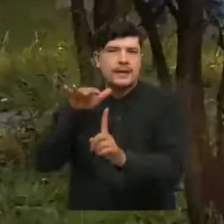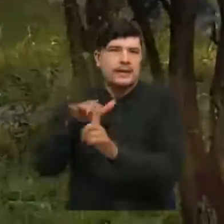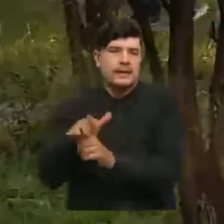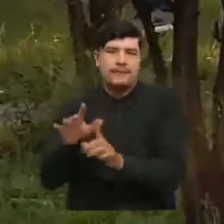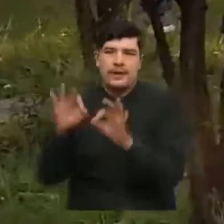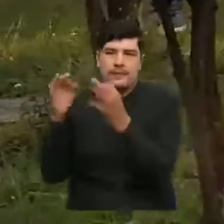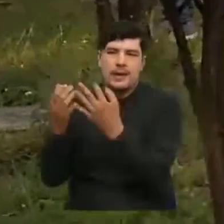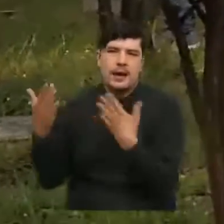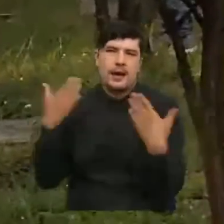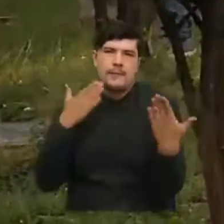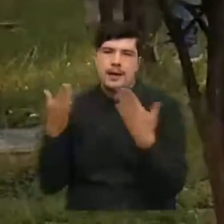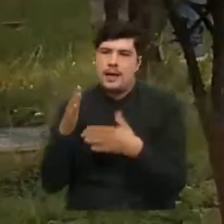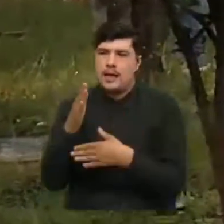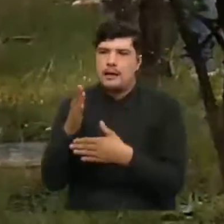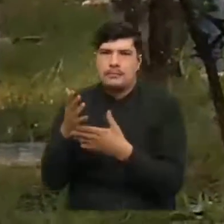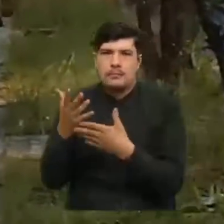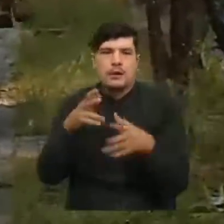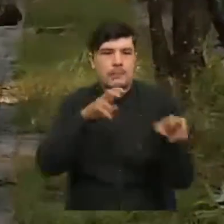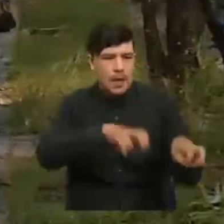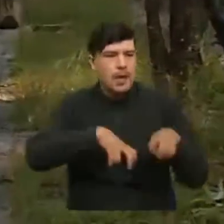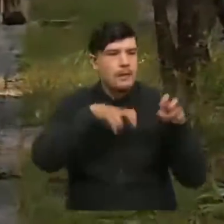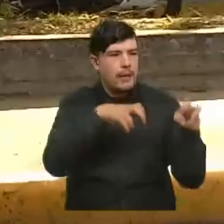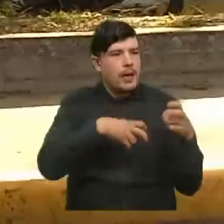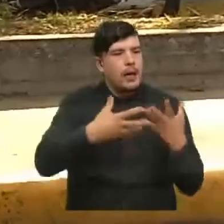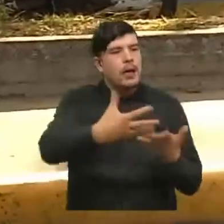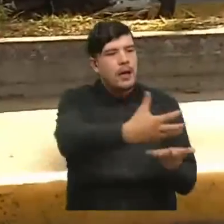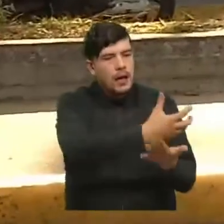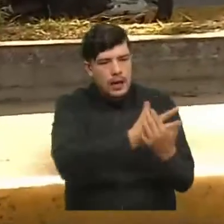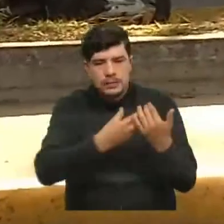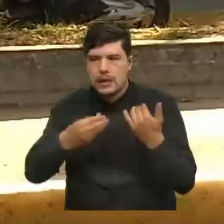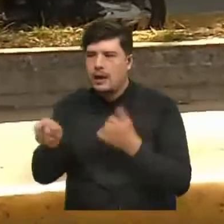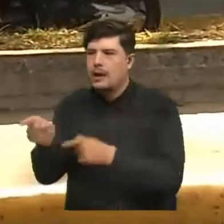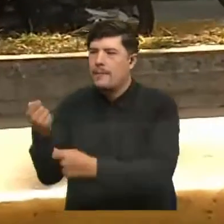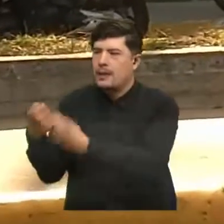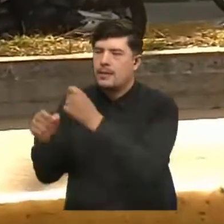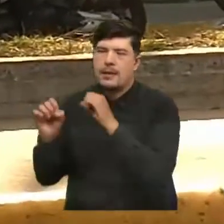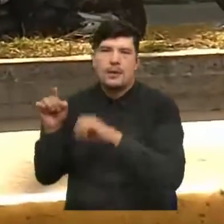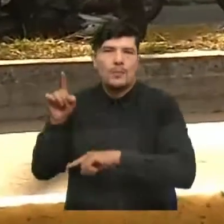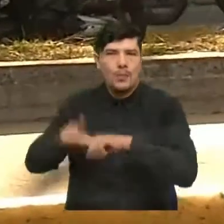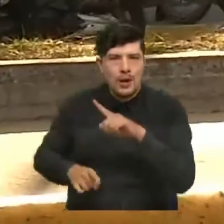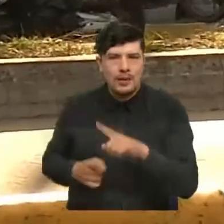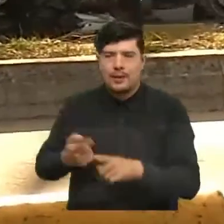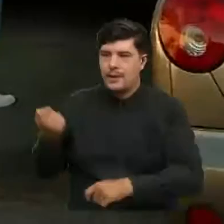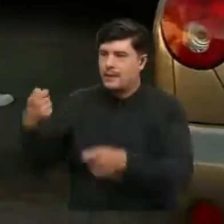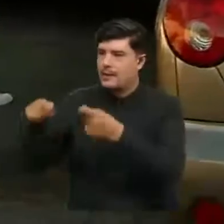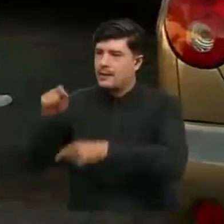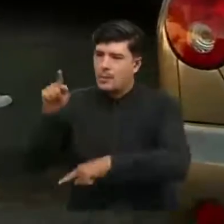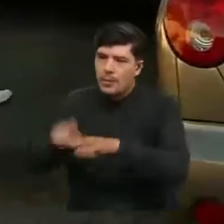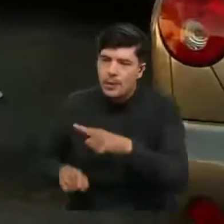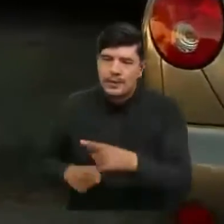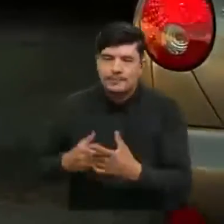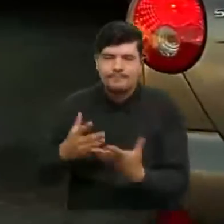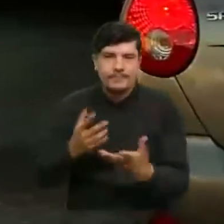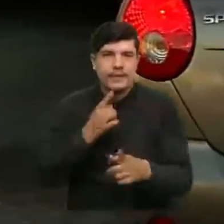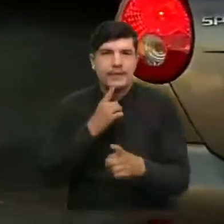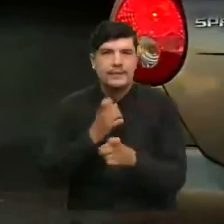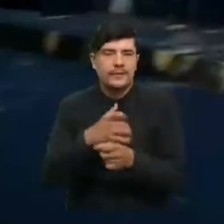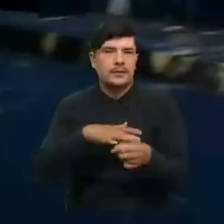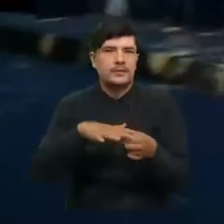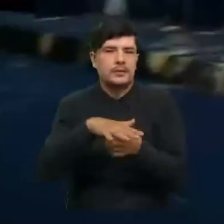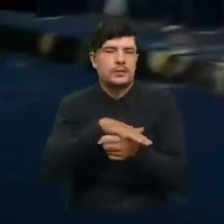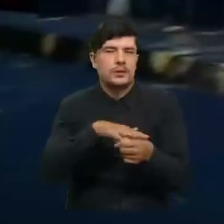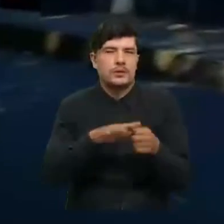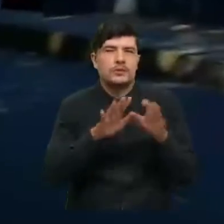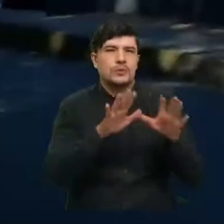campesinas que no pueden sacar sus cosechas no las pudieron comercializar o sea es una situación que realmente se convierte